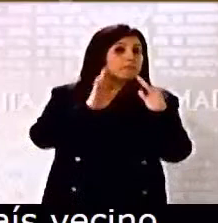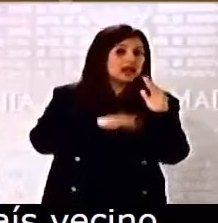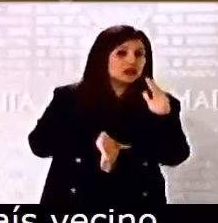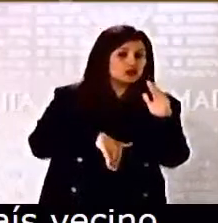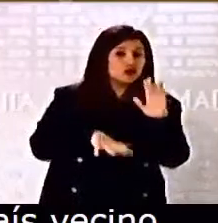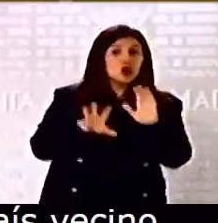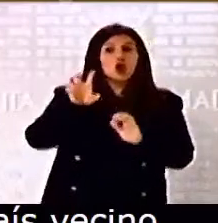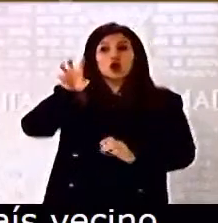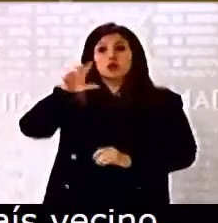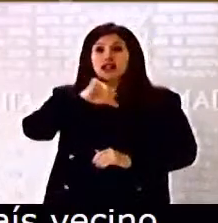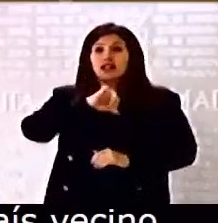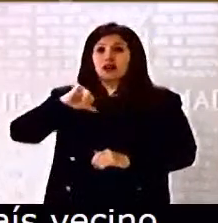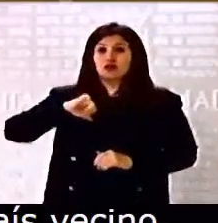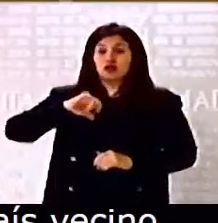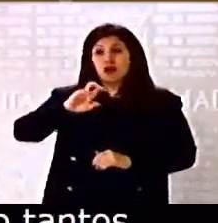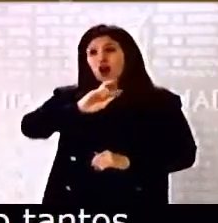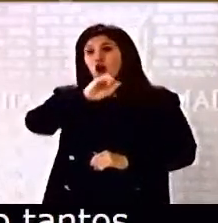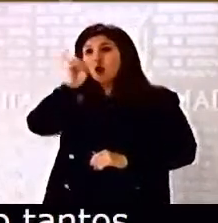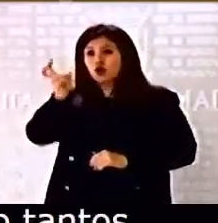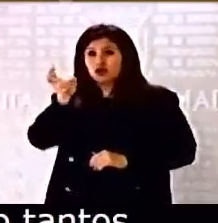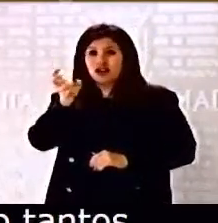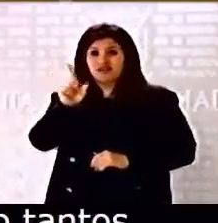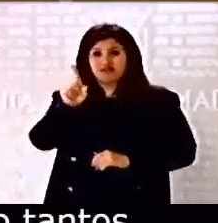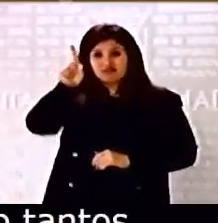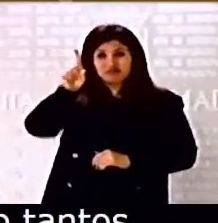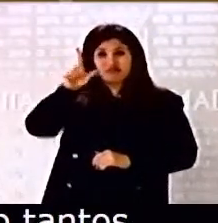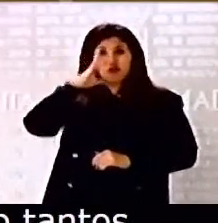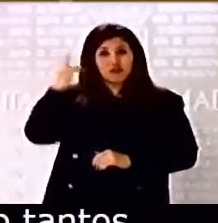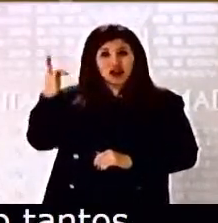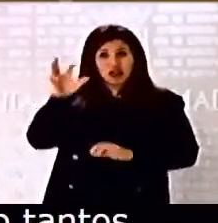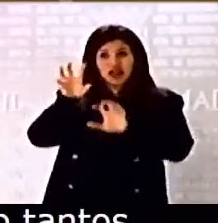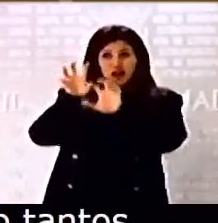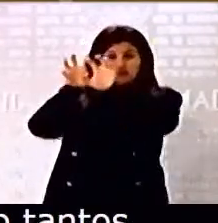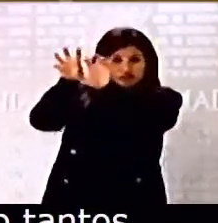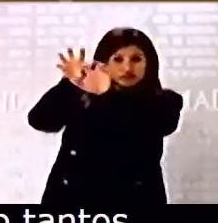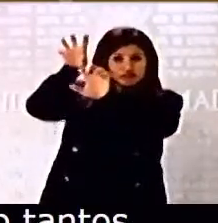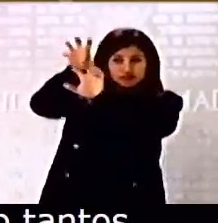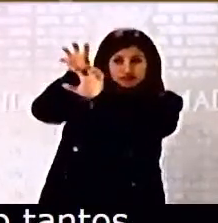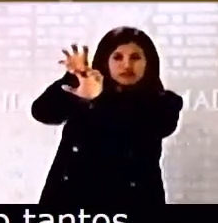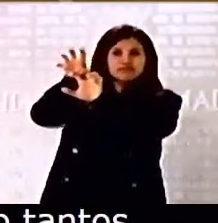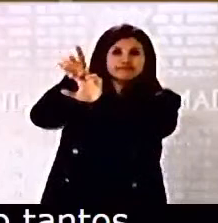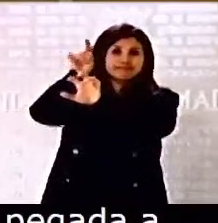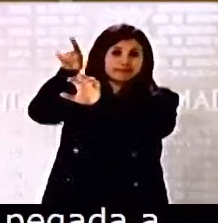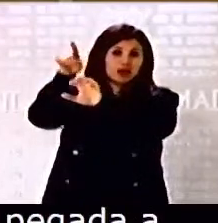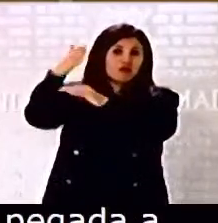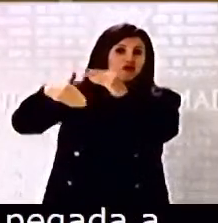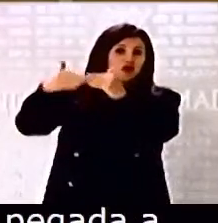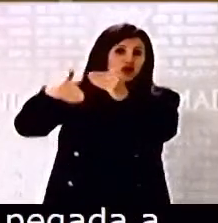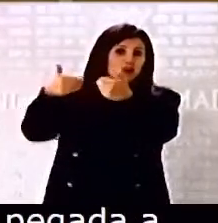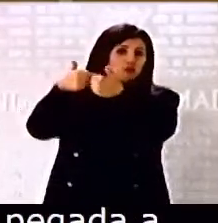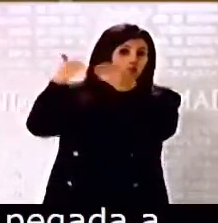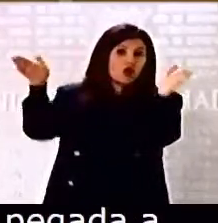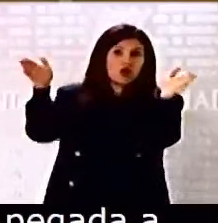están pegadas a Francia, donde las fronteras están abiertas